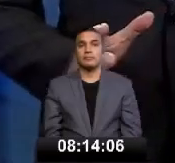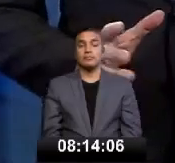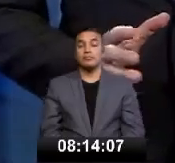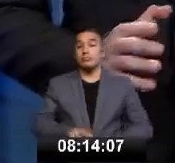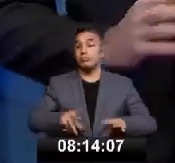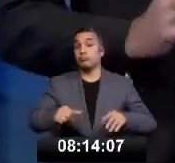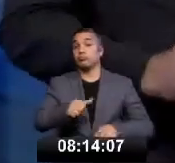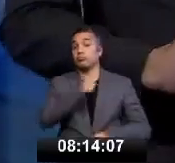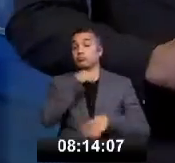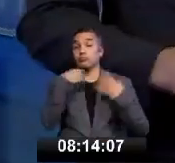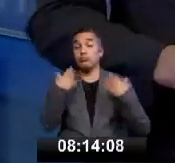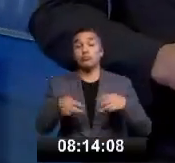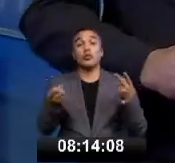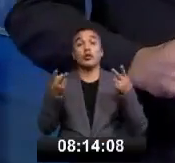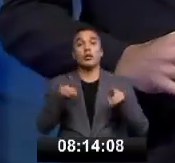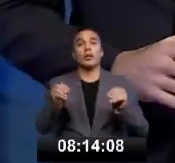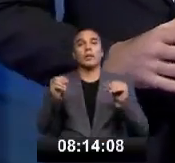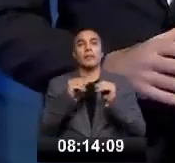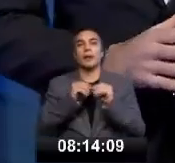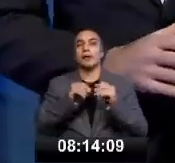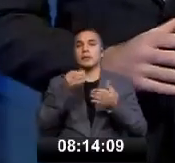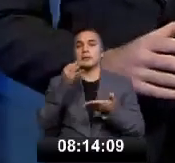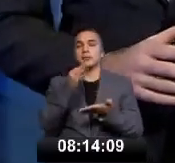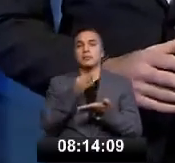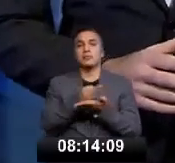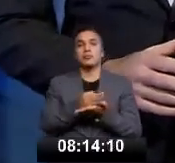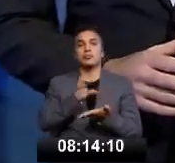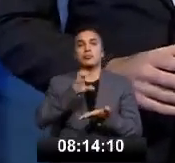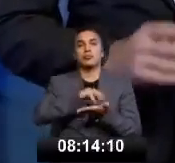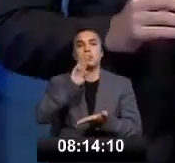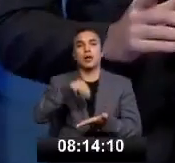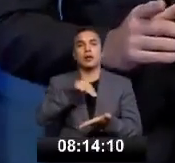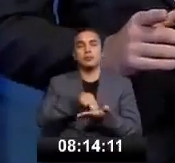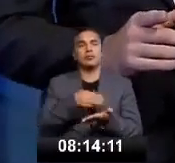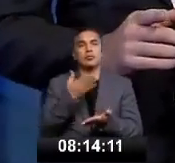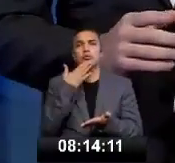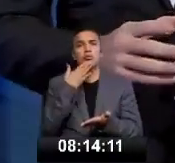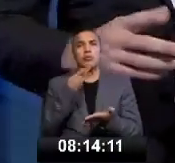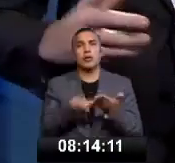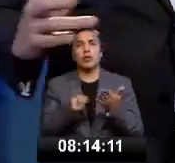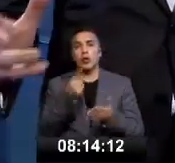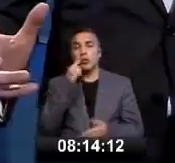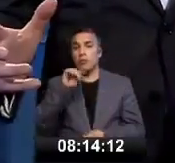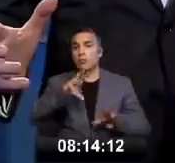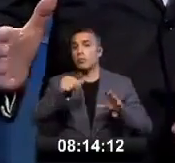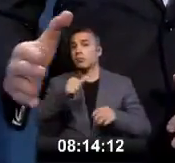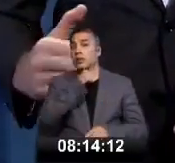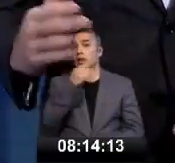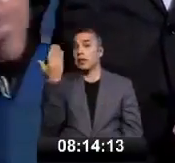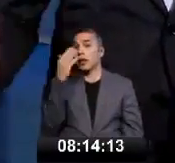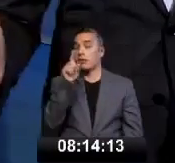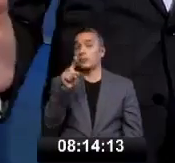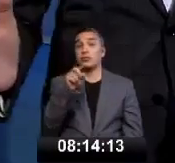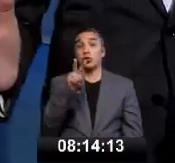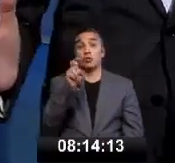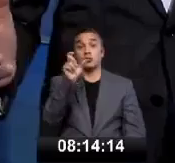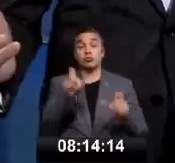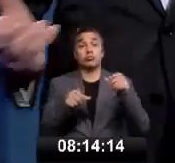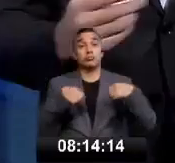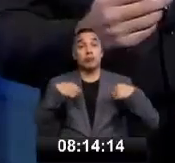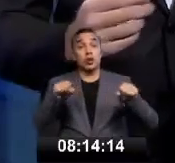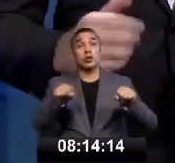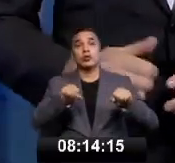La delincuencia también acecha en los cantones de las provincias de Manabí. Veamos cómo un sujeto se roba un televisor y dos personas en